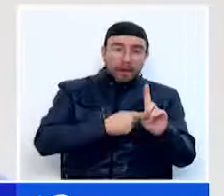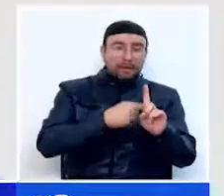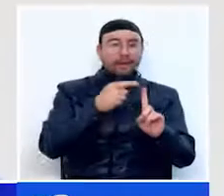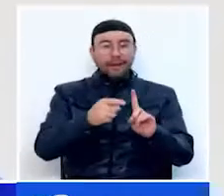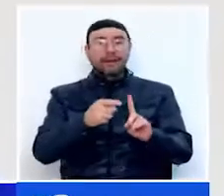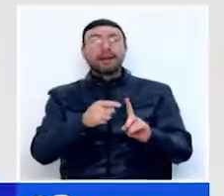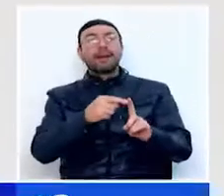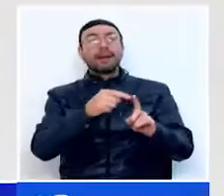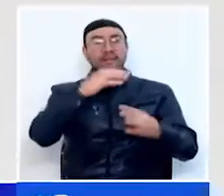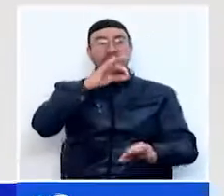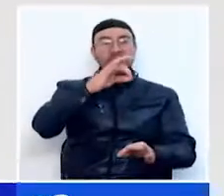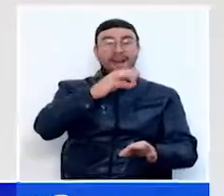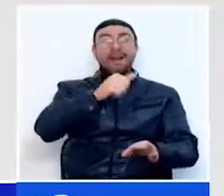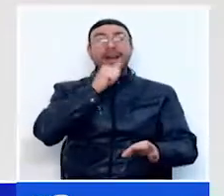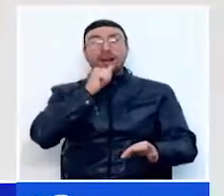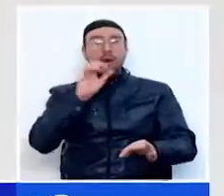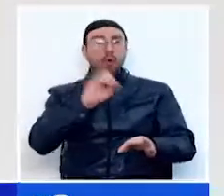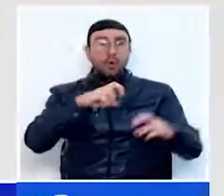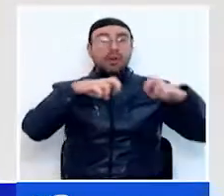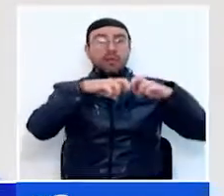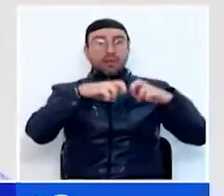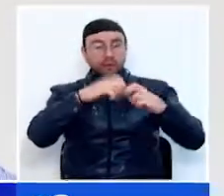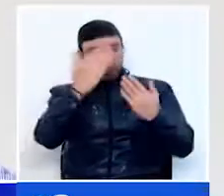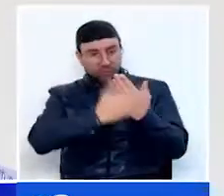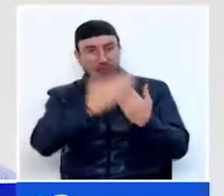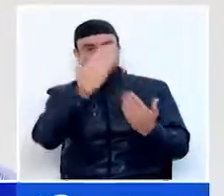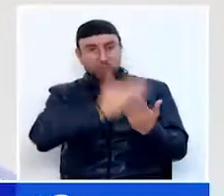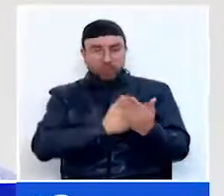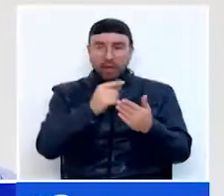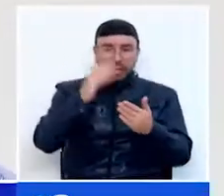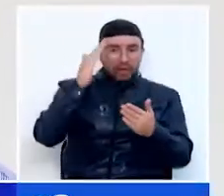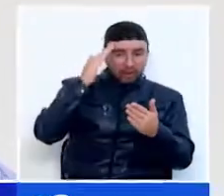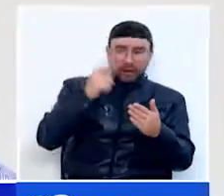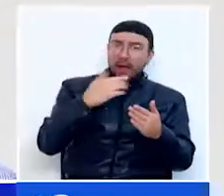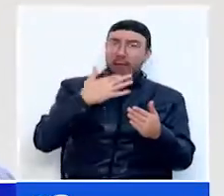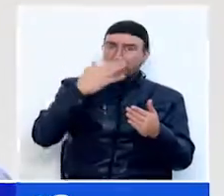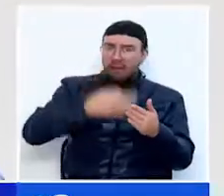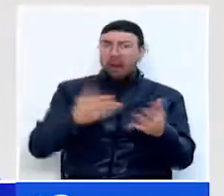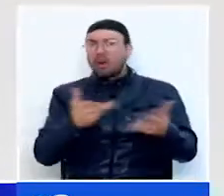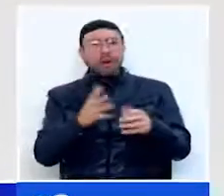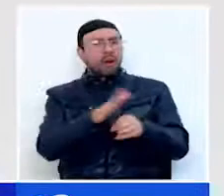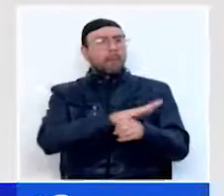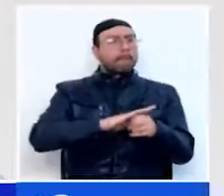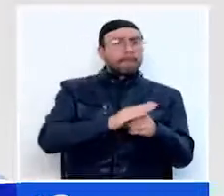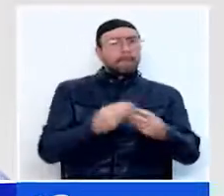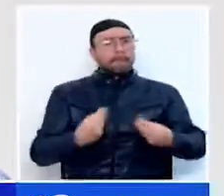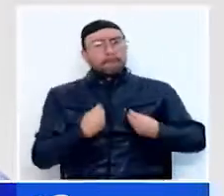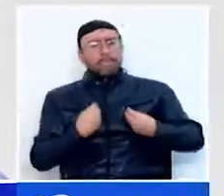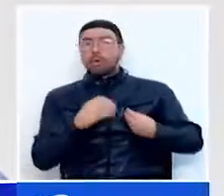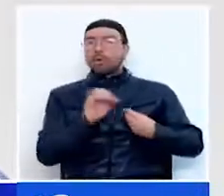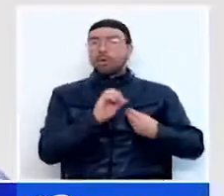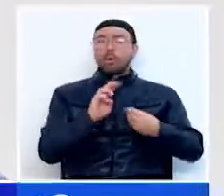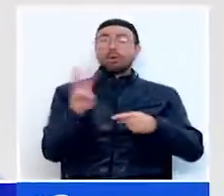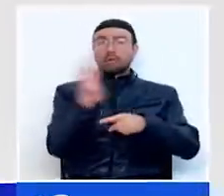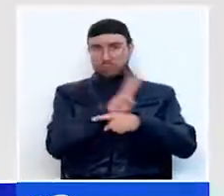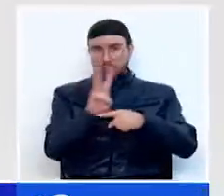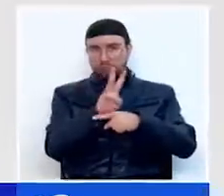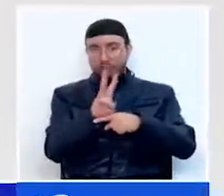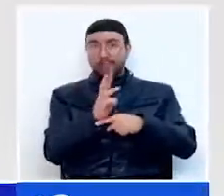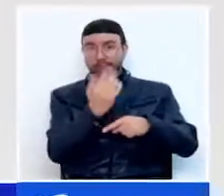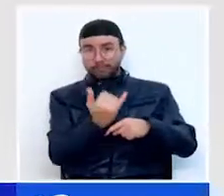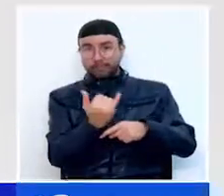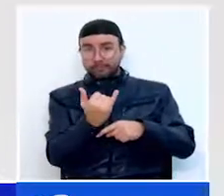la energía para nosotros establecer que esté en extracto 1 o 2. O subir a la página, entrar a la página de